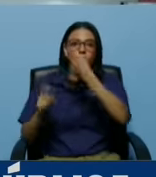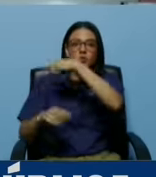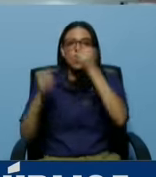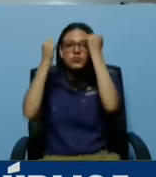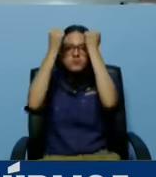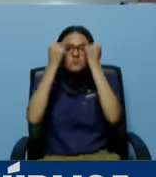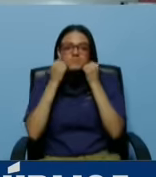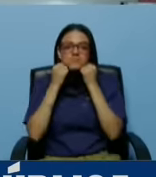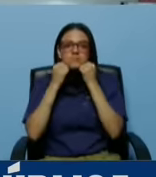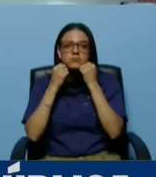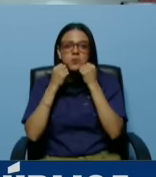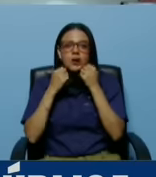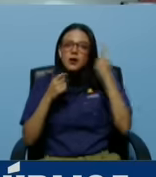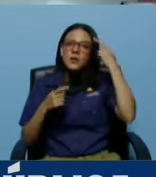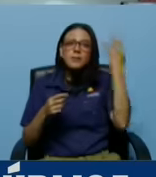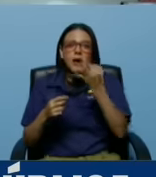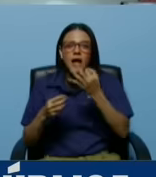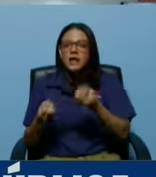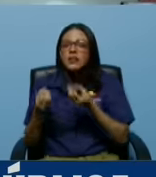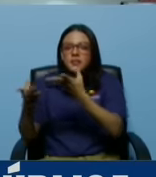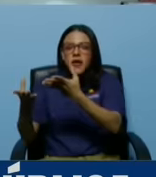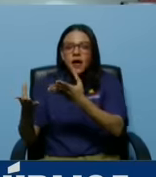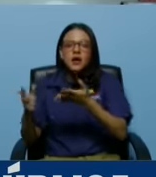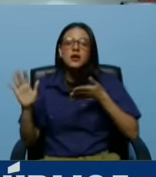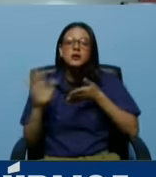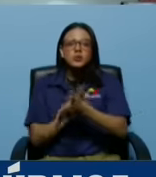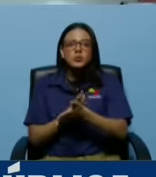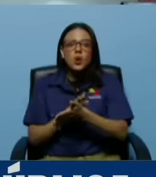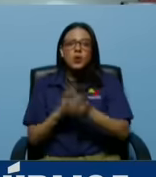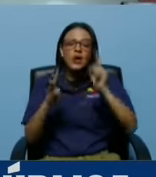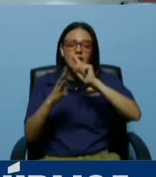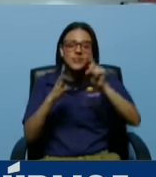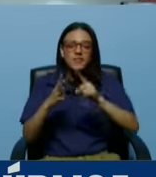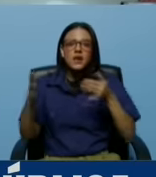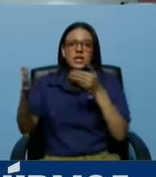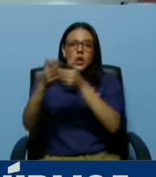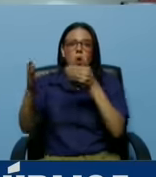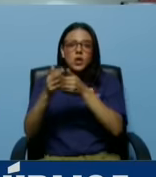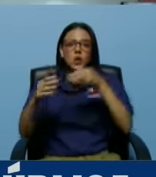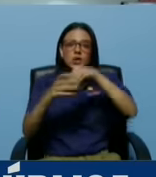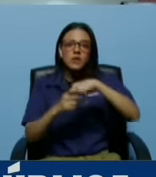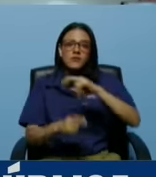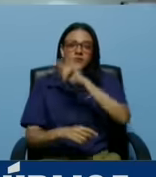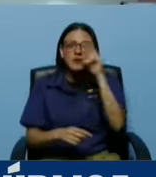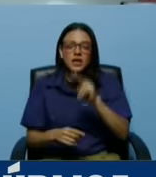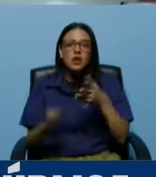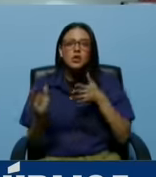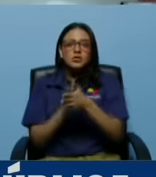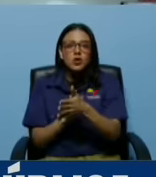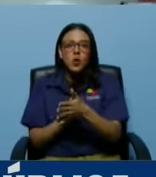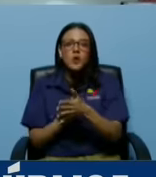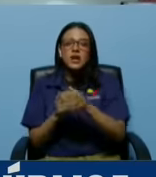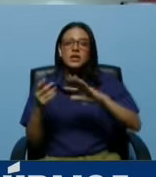para ocasionar una serie de atentados en el país, de crímenes